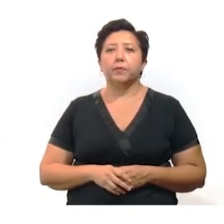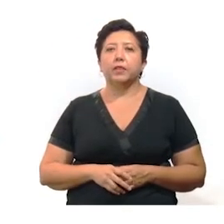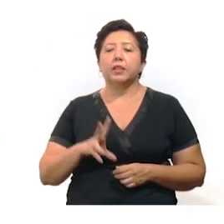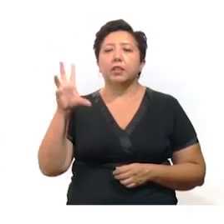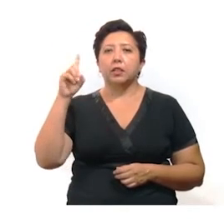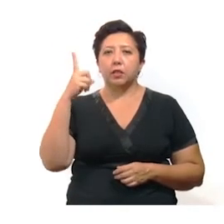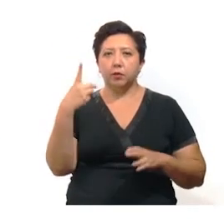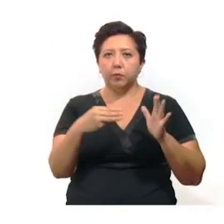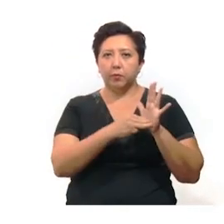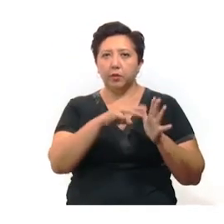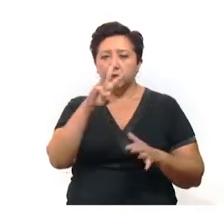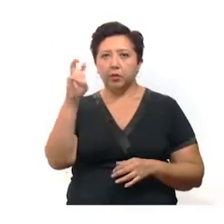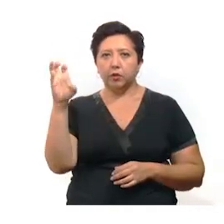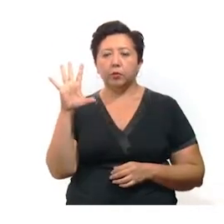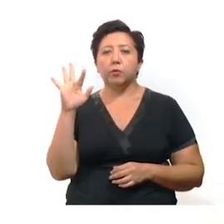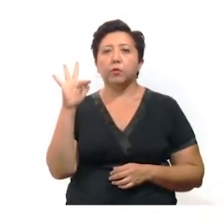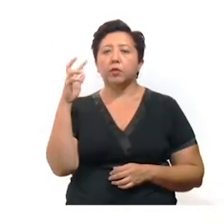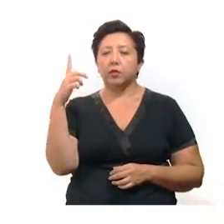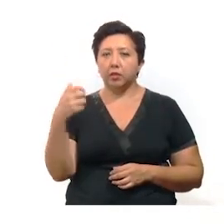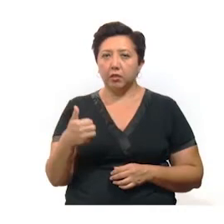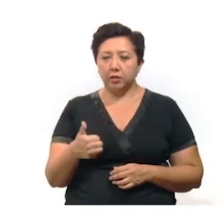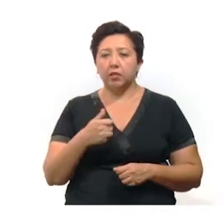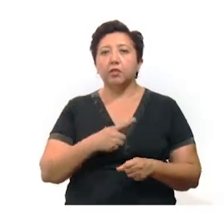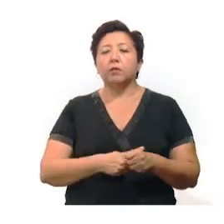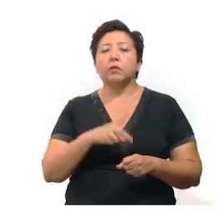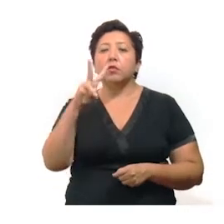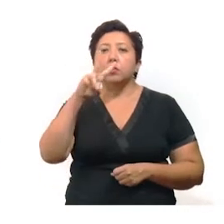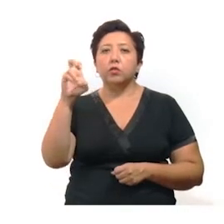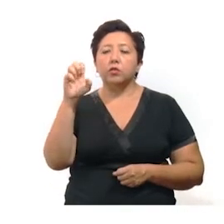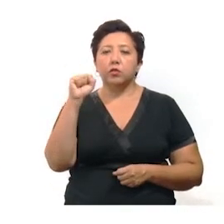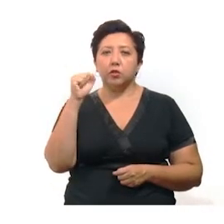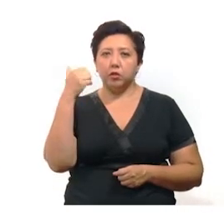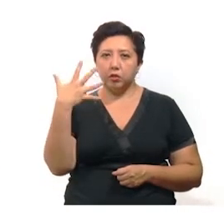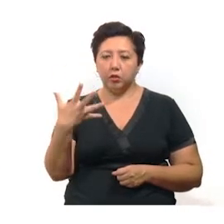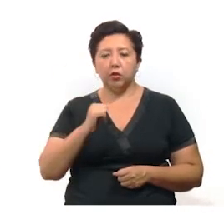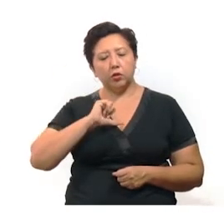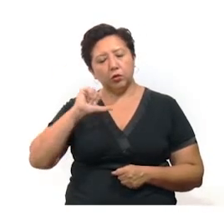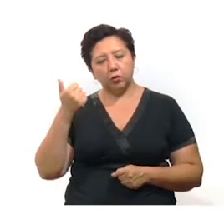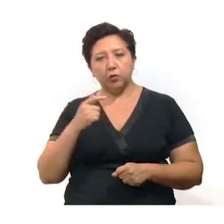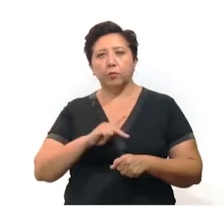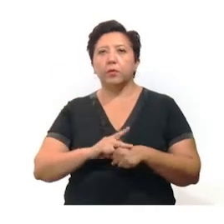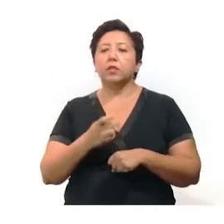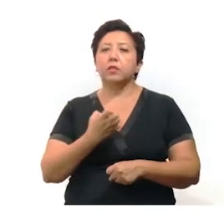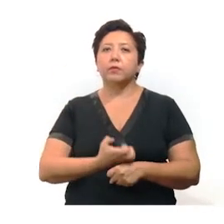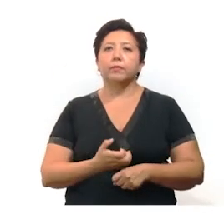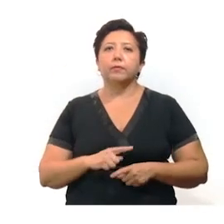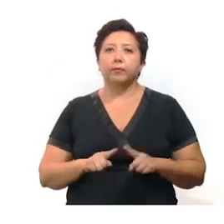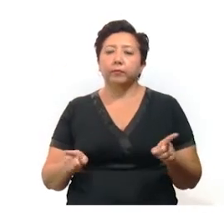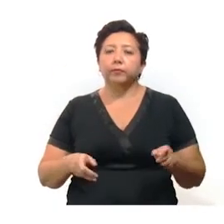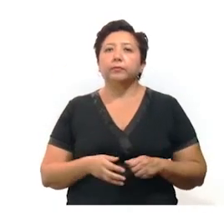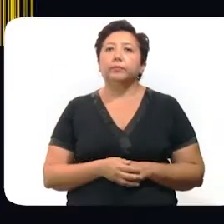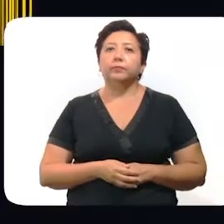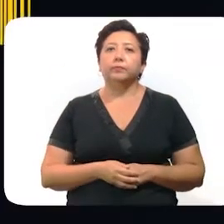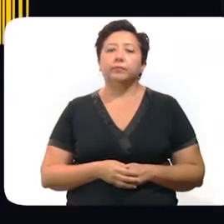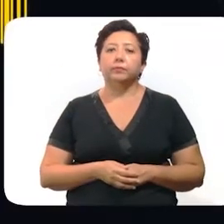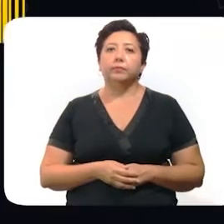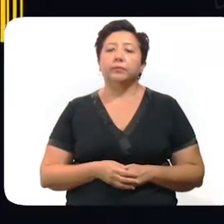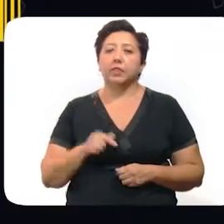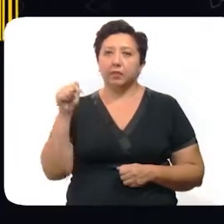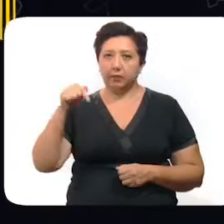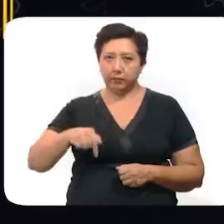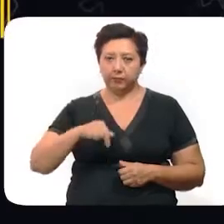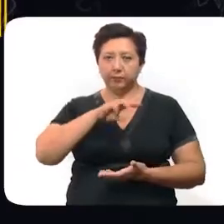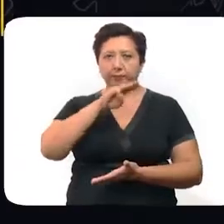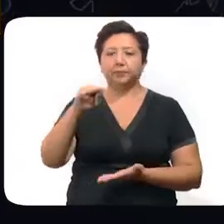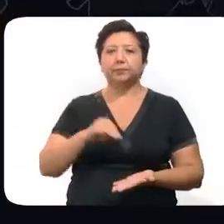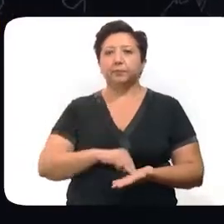los 31.346 casos positivos, 265 son de otro país u otro estado.